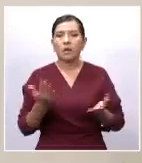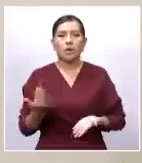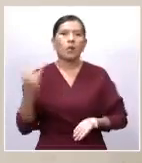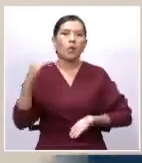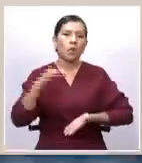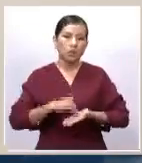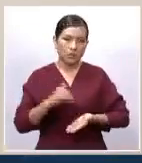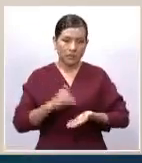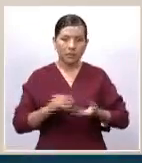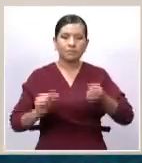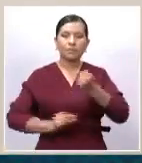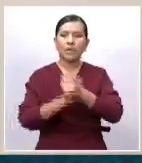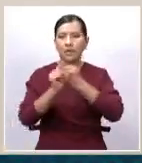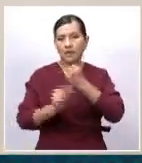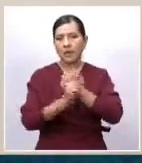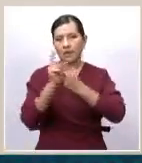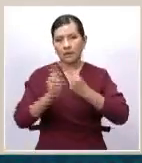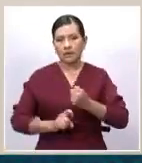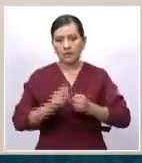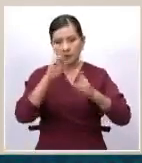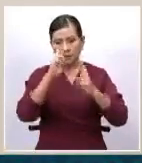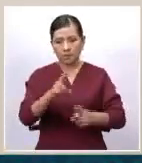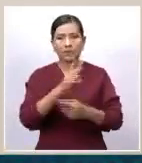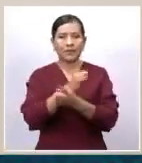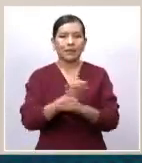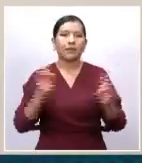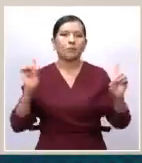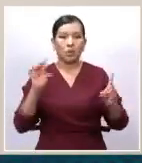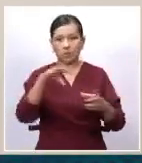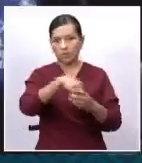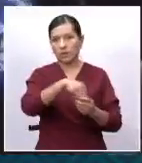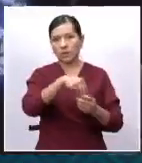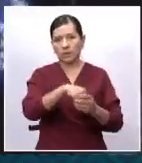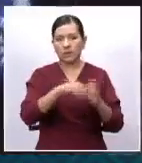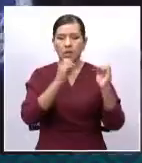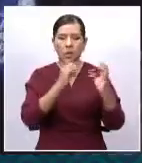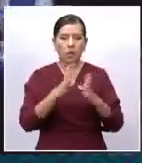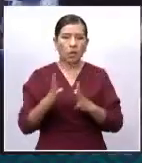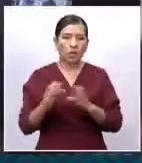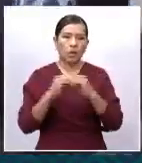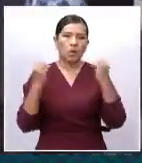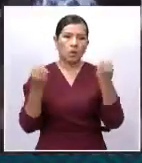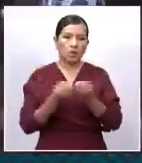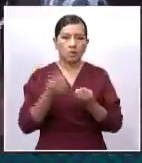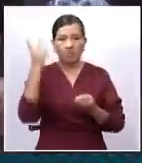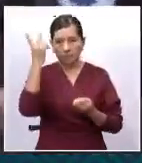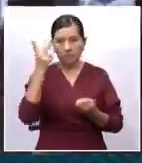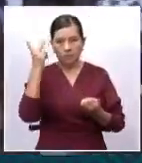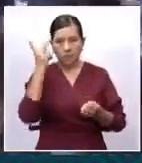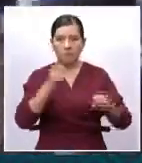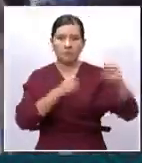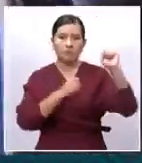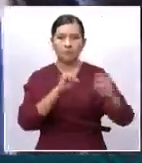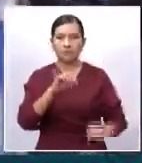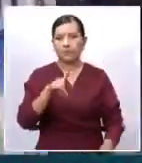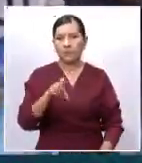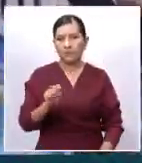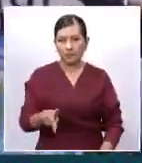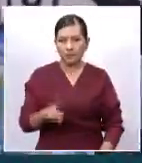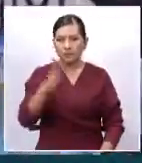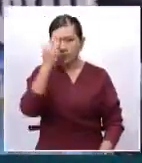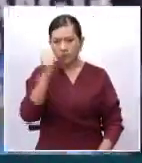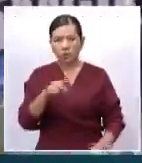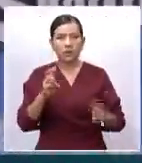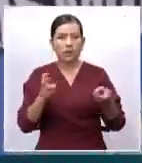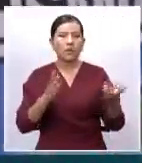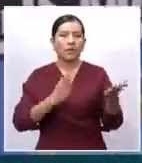Reitero, garantizar la democracia interna de la organización política del MAS y PCP por ser